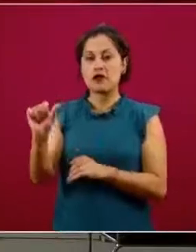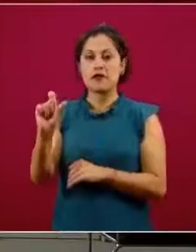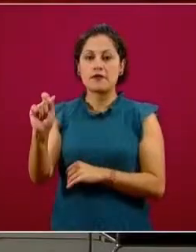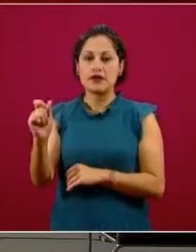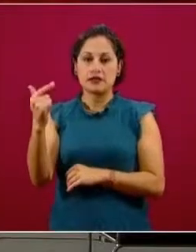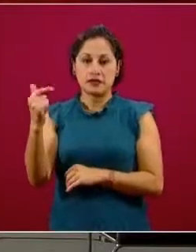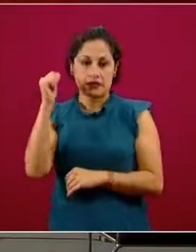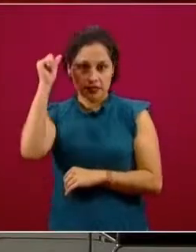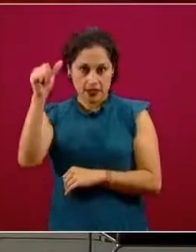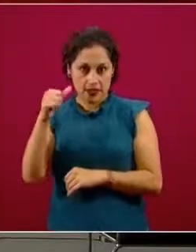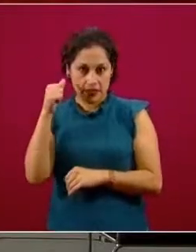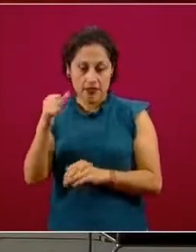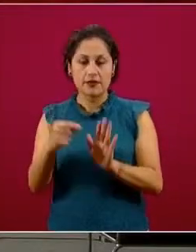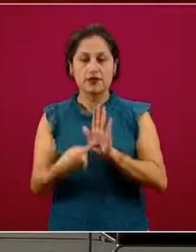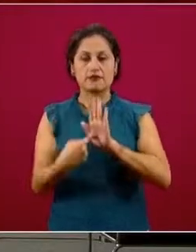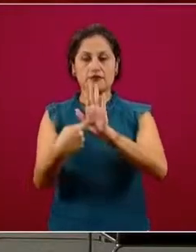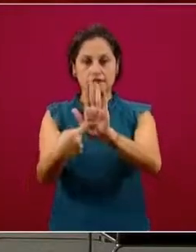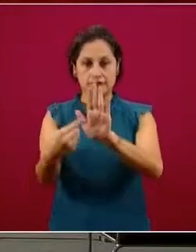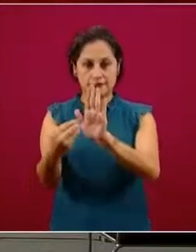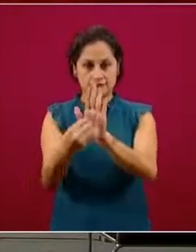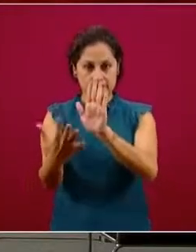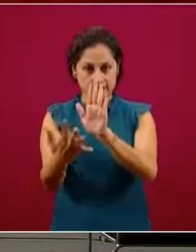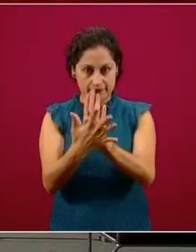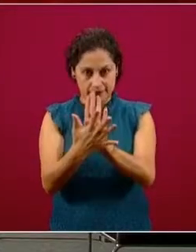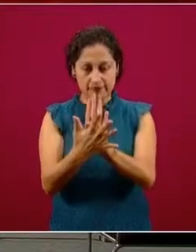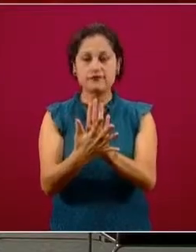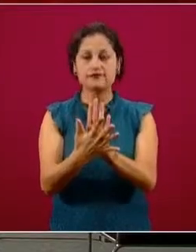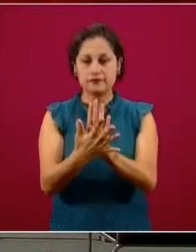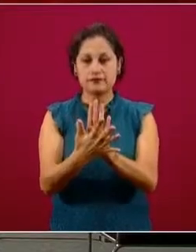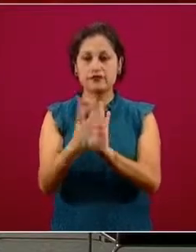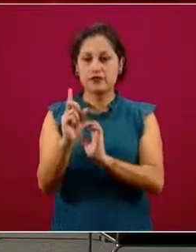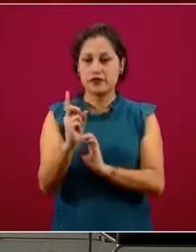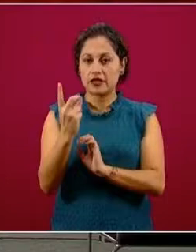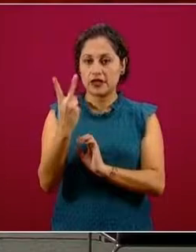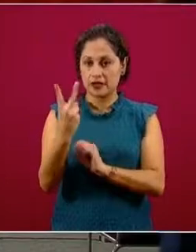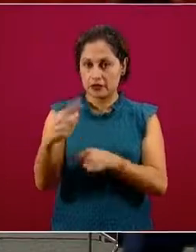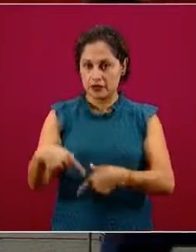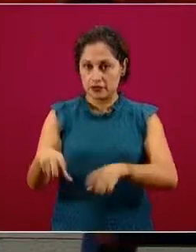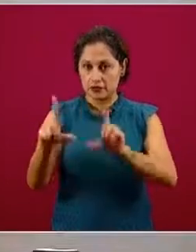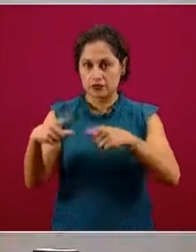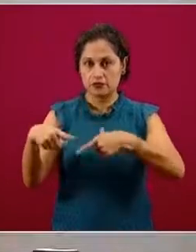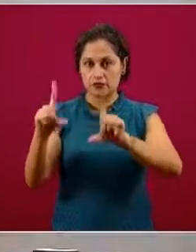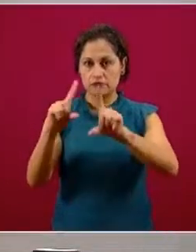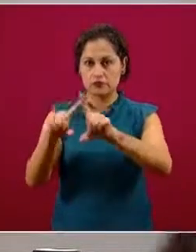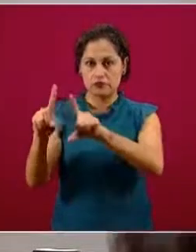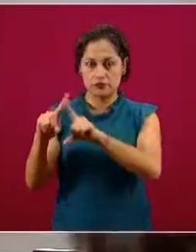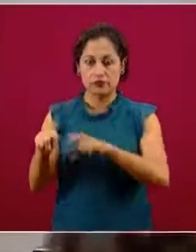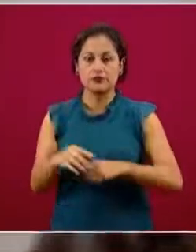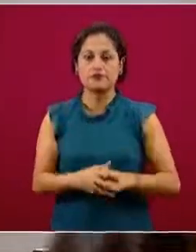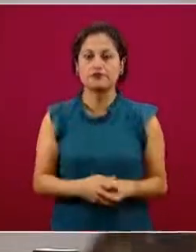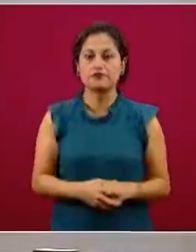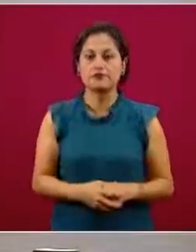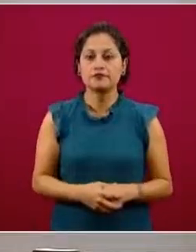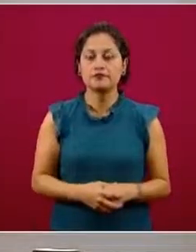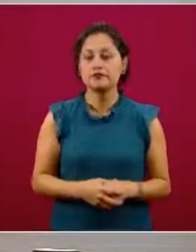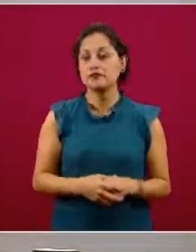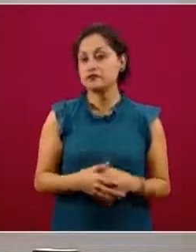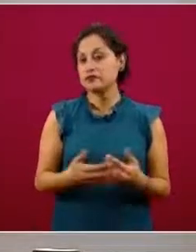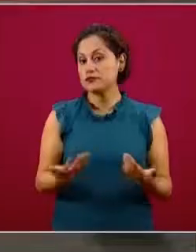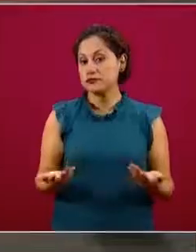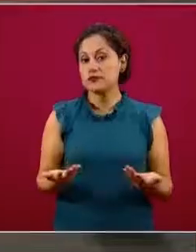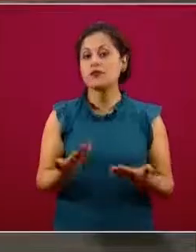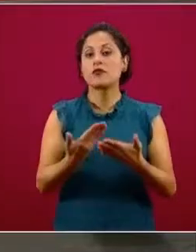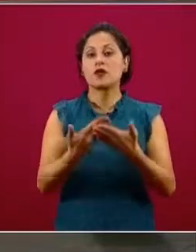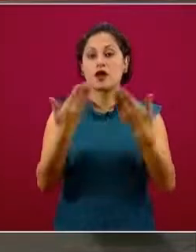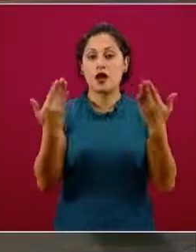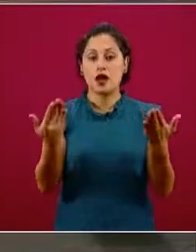una de las 32 gráficas que mostró el doctor Ricardo Cortés. Vamos a tener entonces el